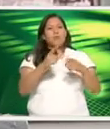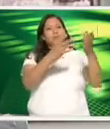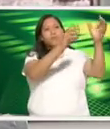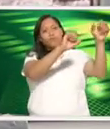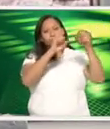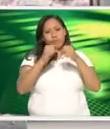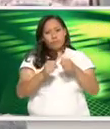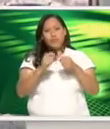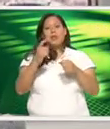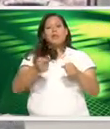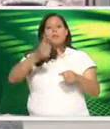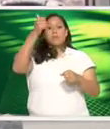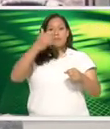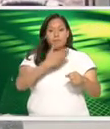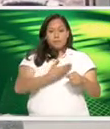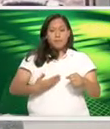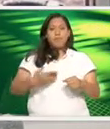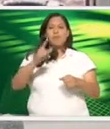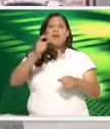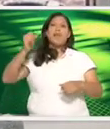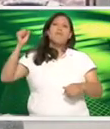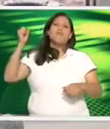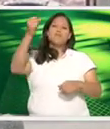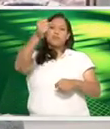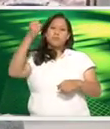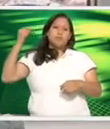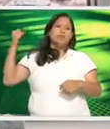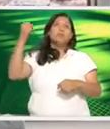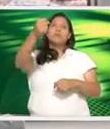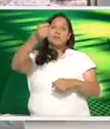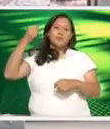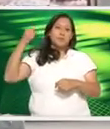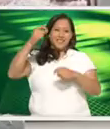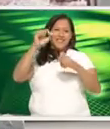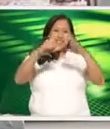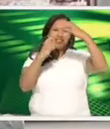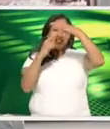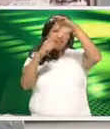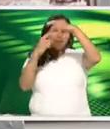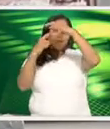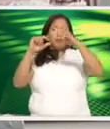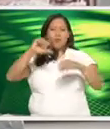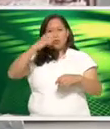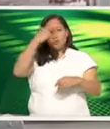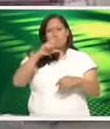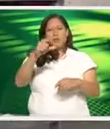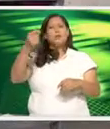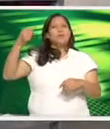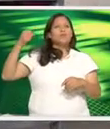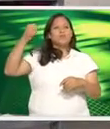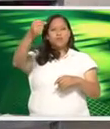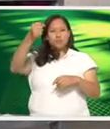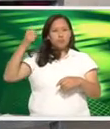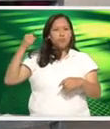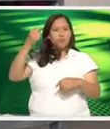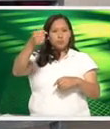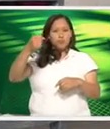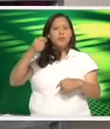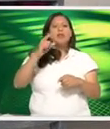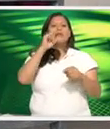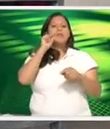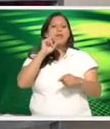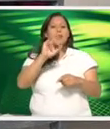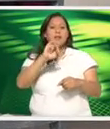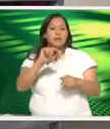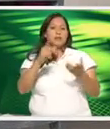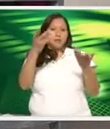vez que un presidente toca la campana, como lo vemos hoy en día, como lo veremos esta noche, y fue Porfirio Díaz